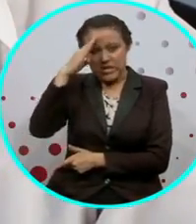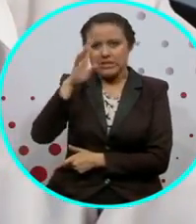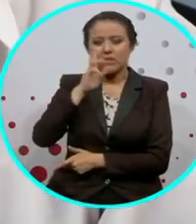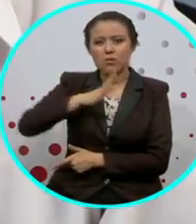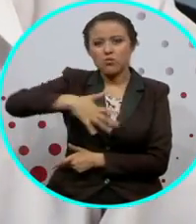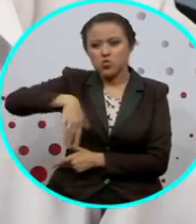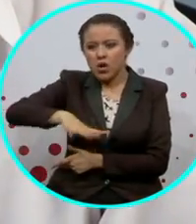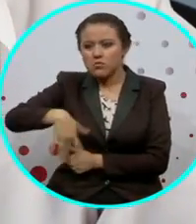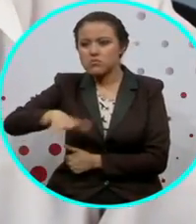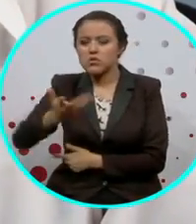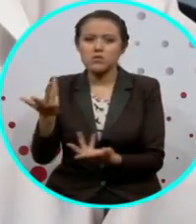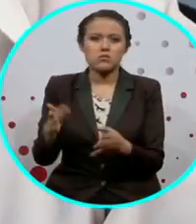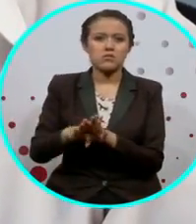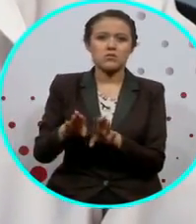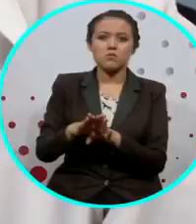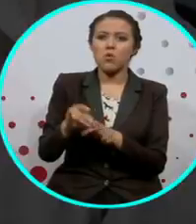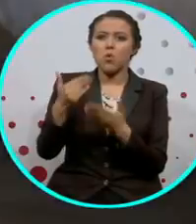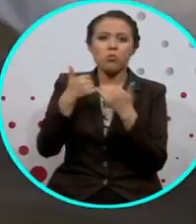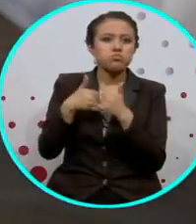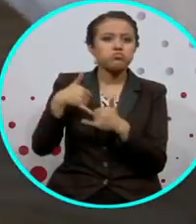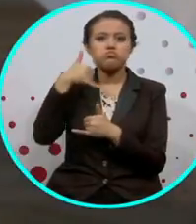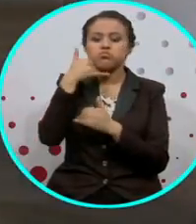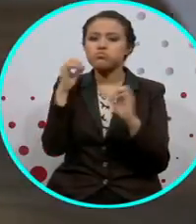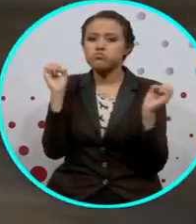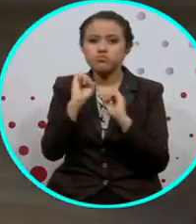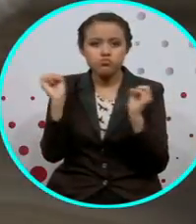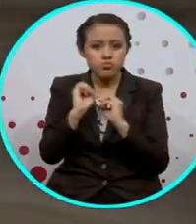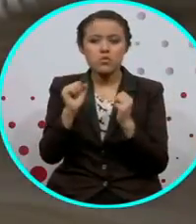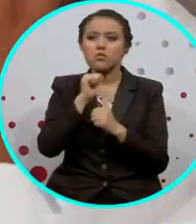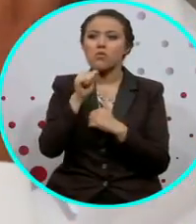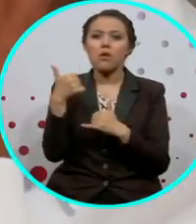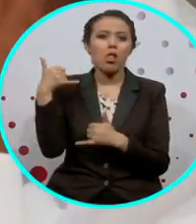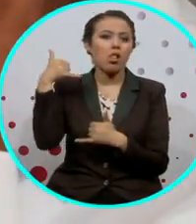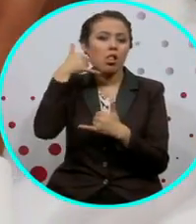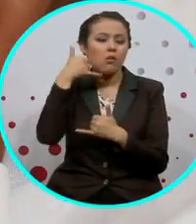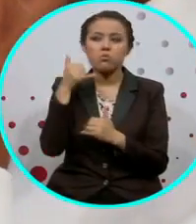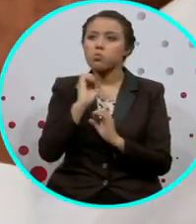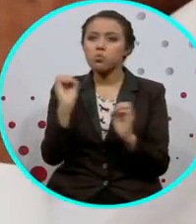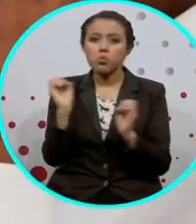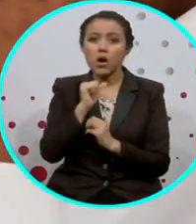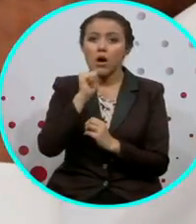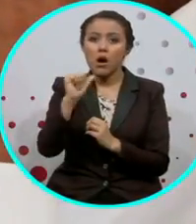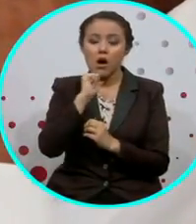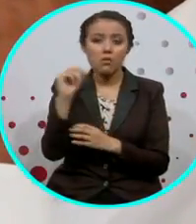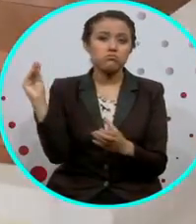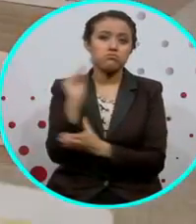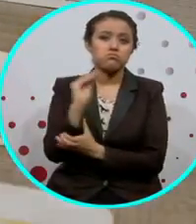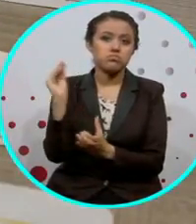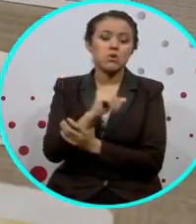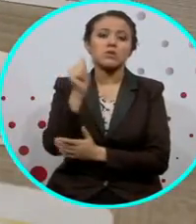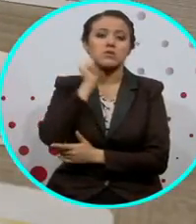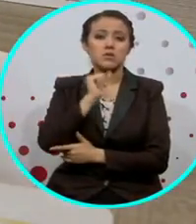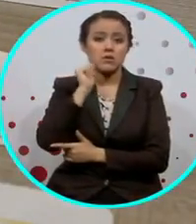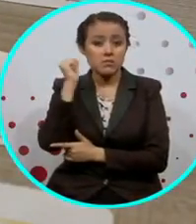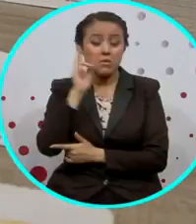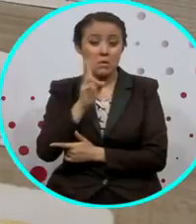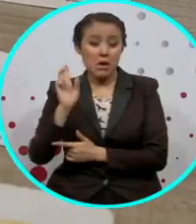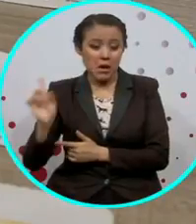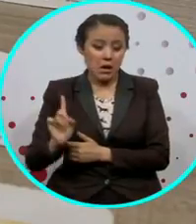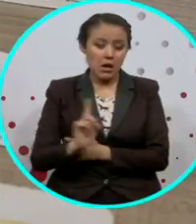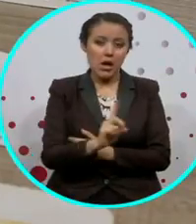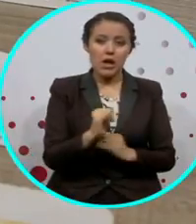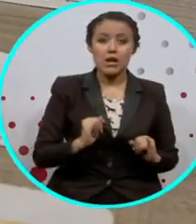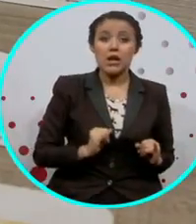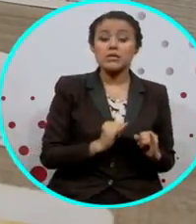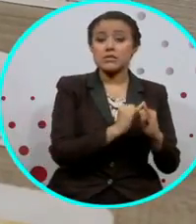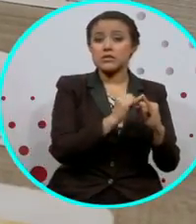a buscarlo. Ya no me contesta, no me recibe las llamadas. Incluso dice que acude a las instalaciones donde en primera